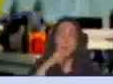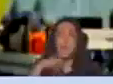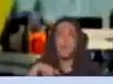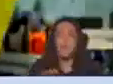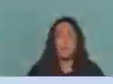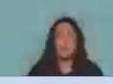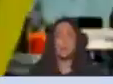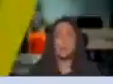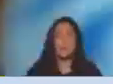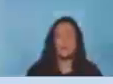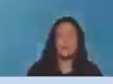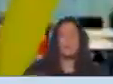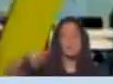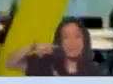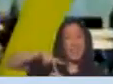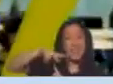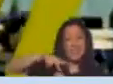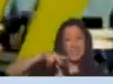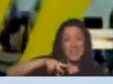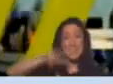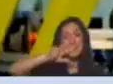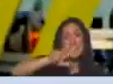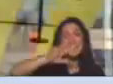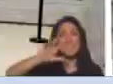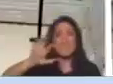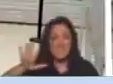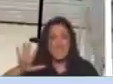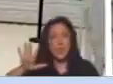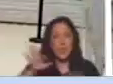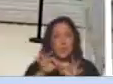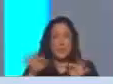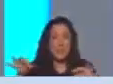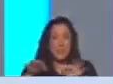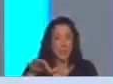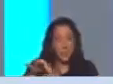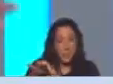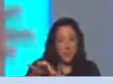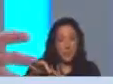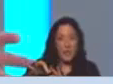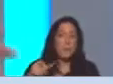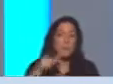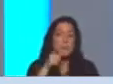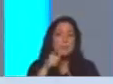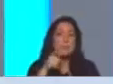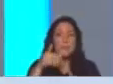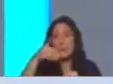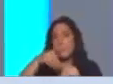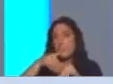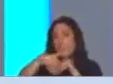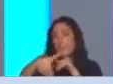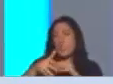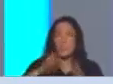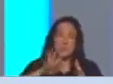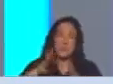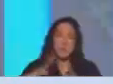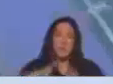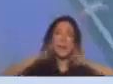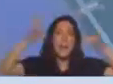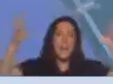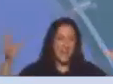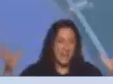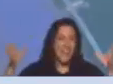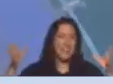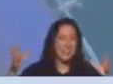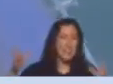la antena tiene una antena de 35 m cu del tamaño de un autobús una cosa enorme que vuele con el